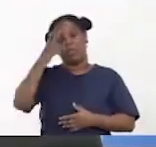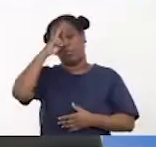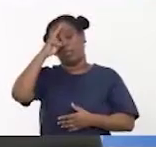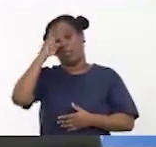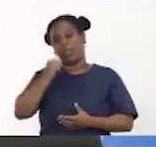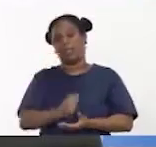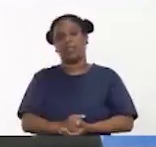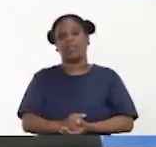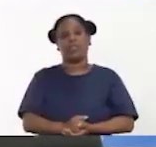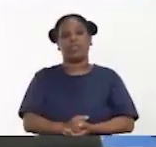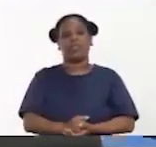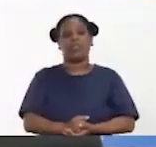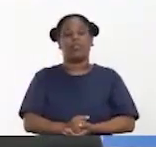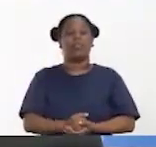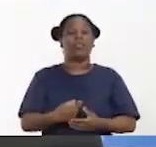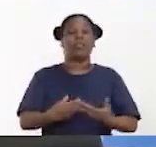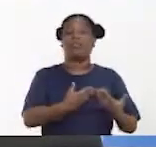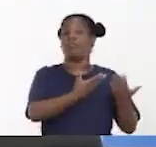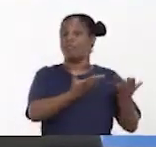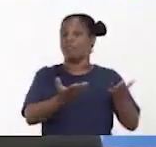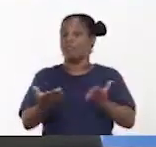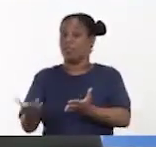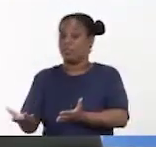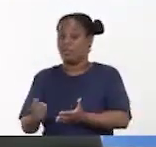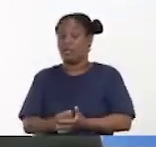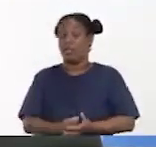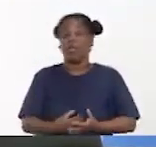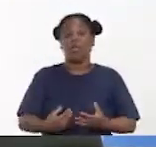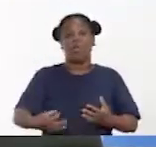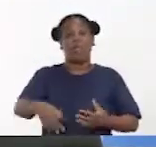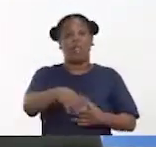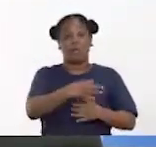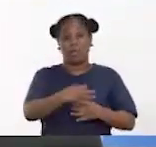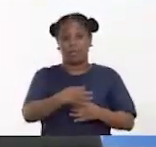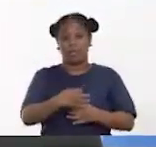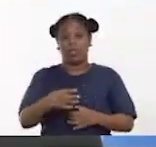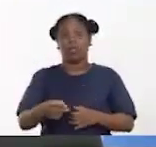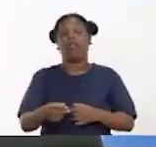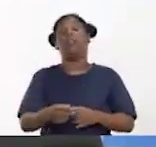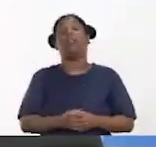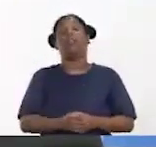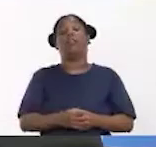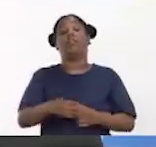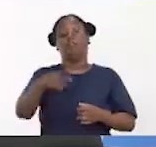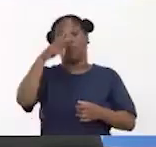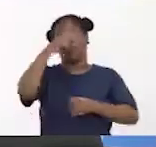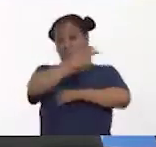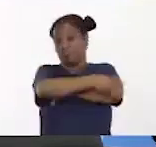Reed en un número determinado o en un número de países de todo el mundo.